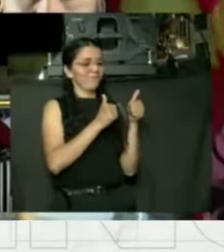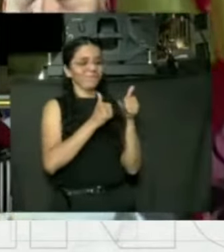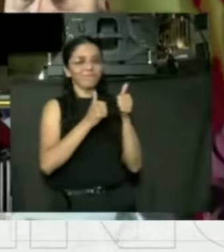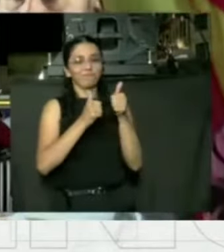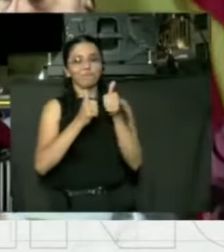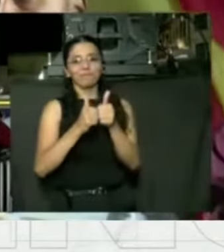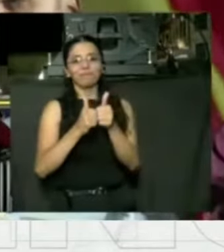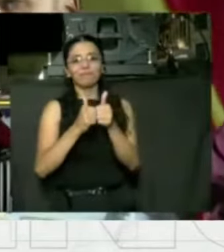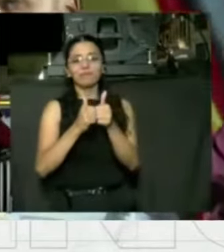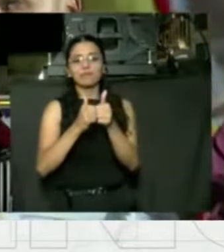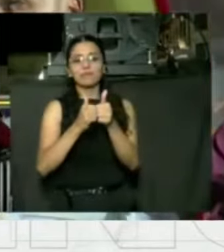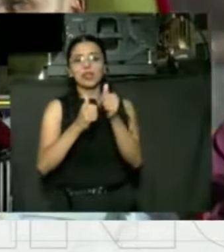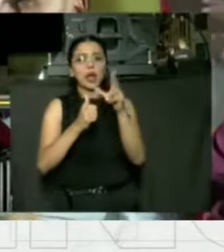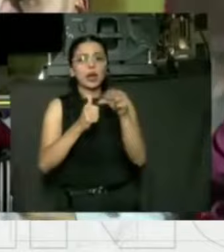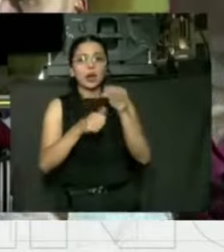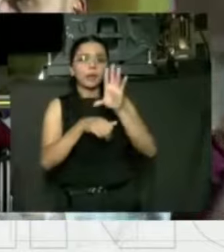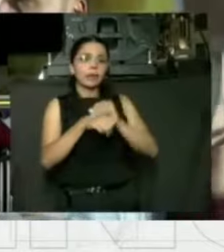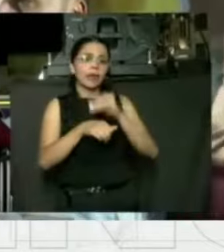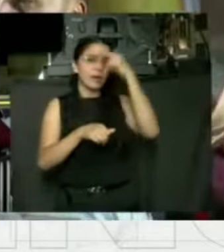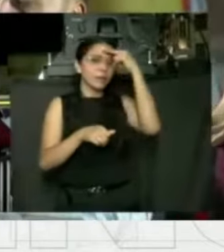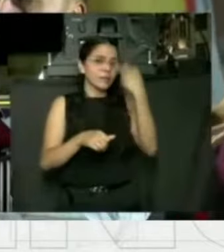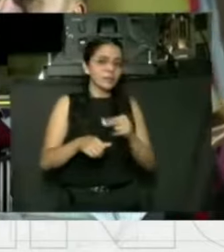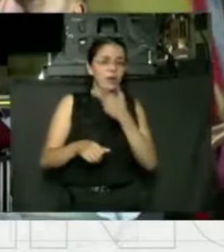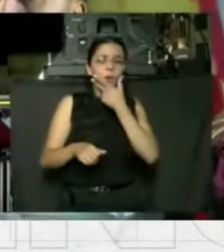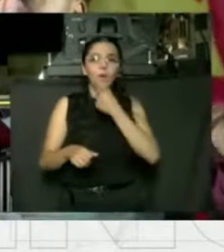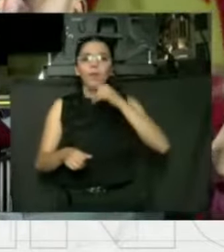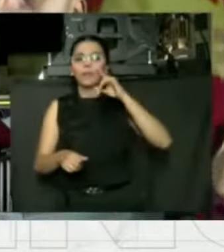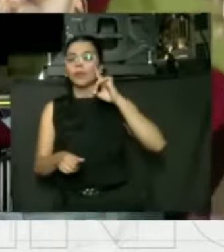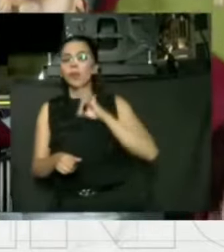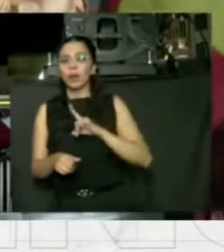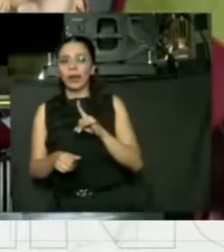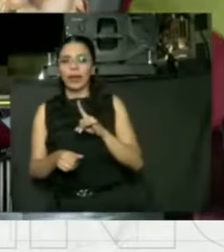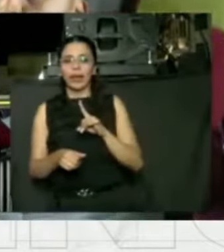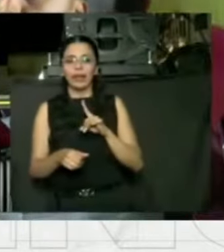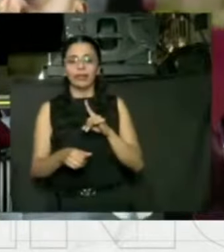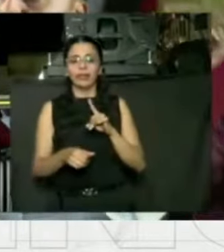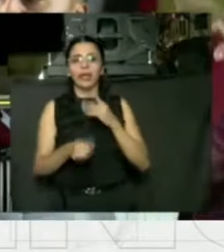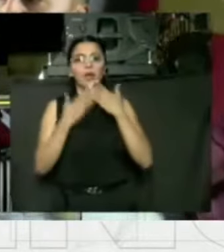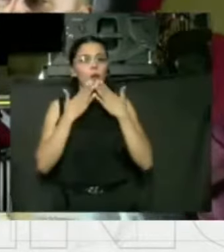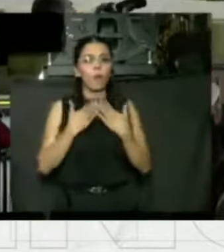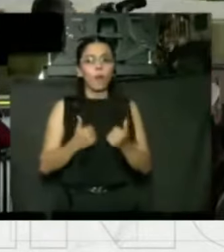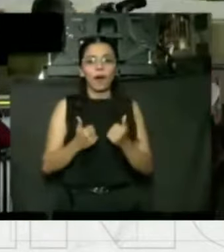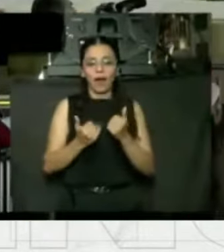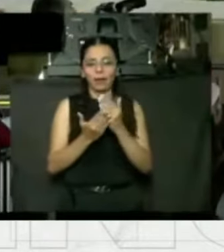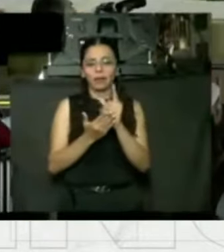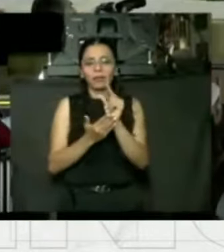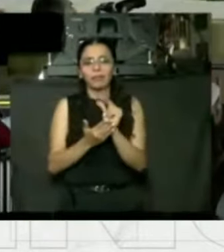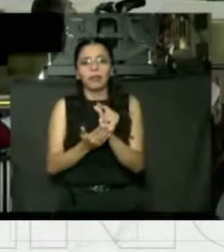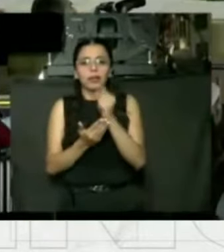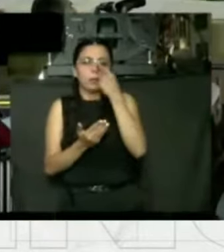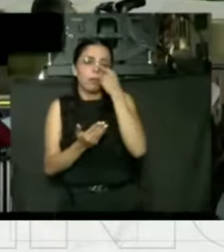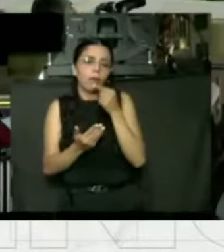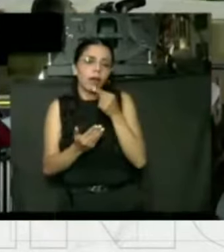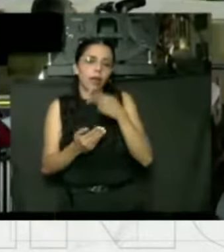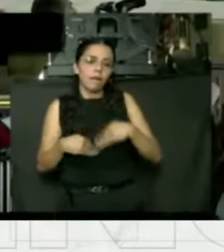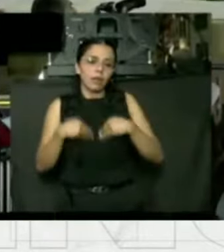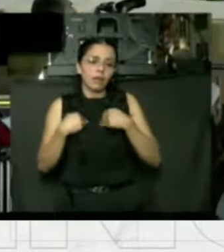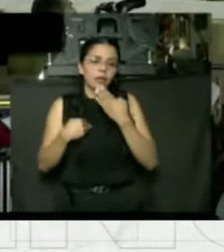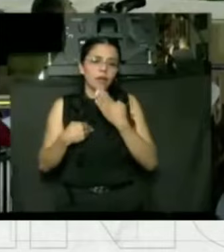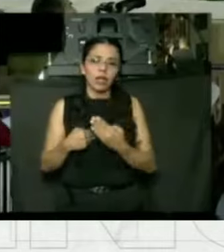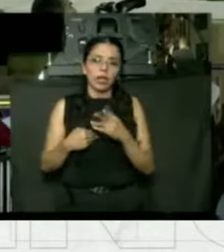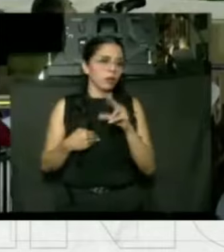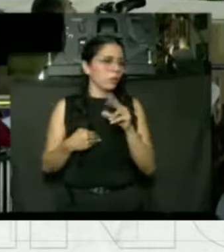haya mexicanos y mexicanas que no tienen lo mínimo para vivir con bienestar.